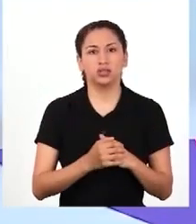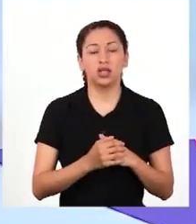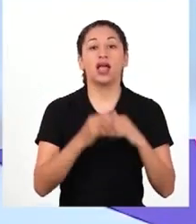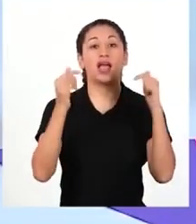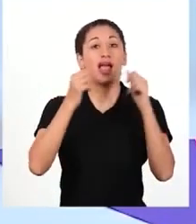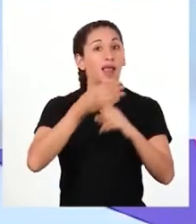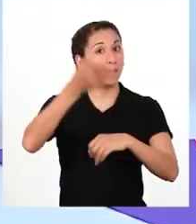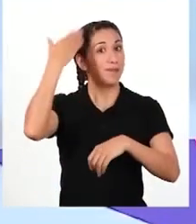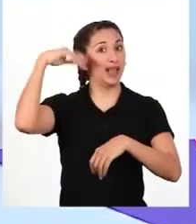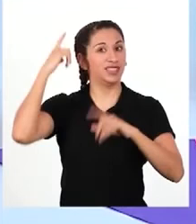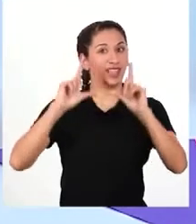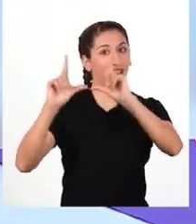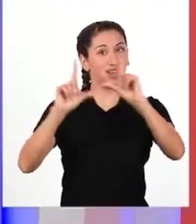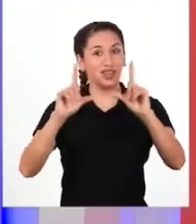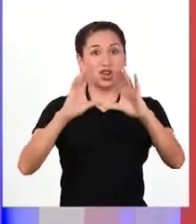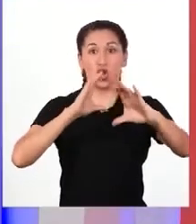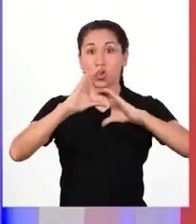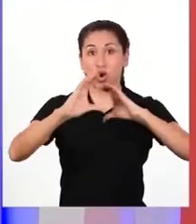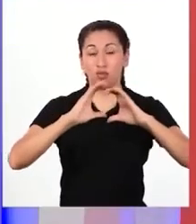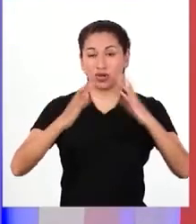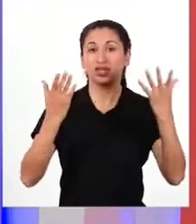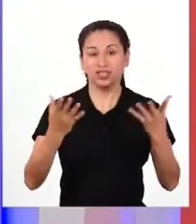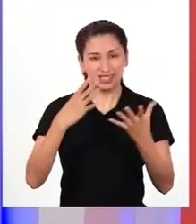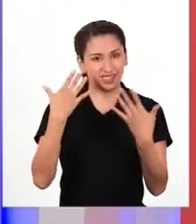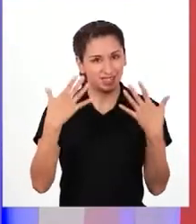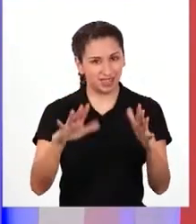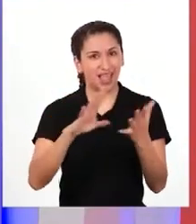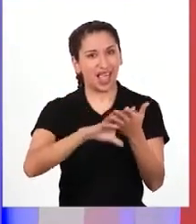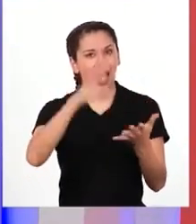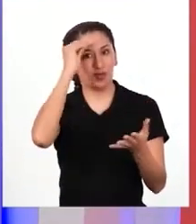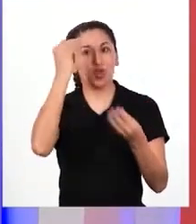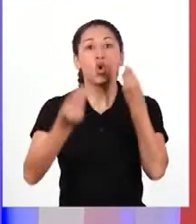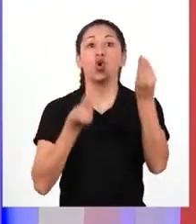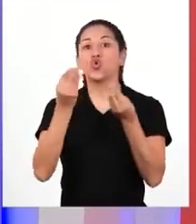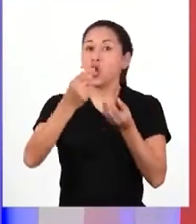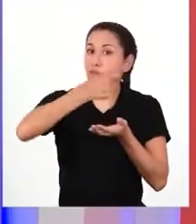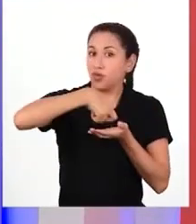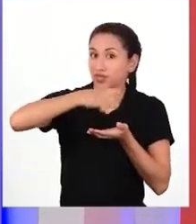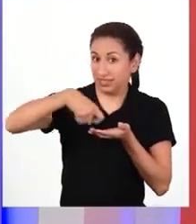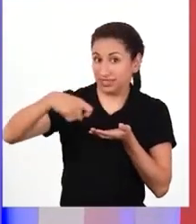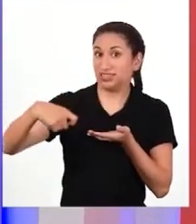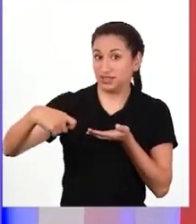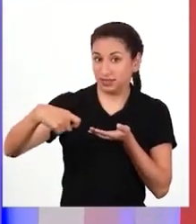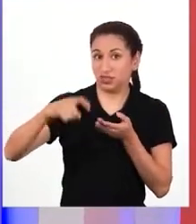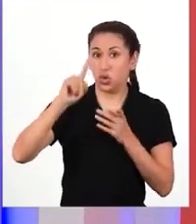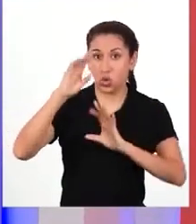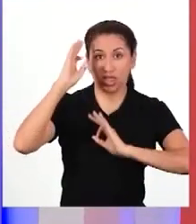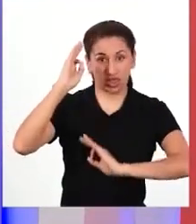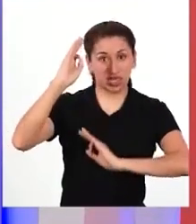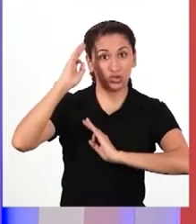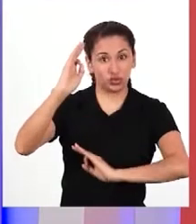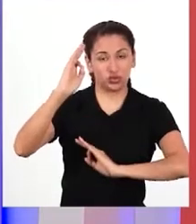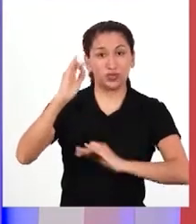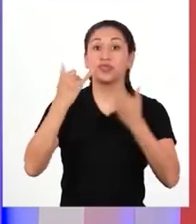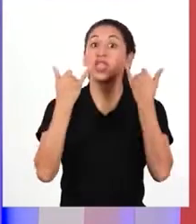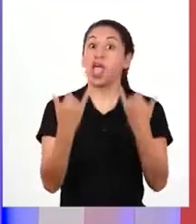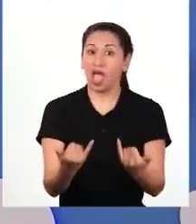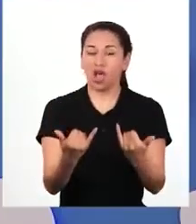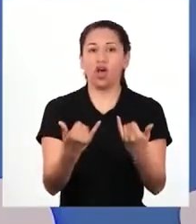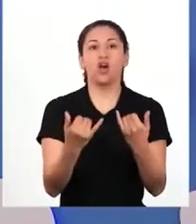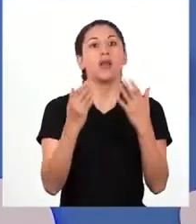el público, Rodrigo? En el programa anterior de comunicación aprendimos cómo escribir un